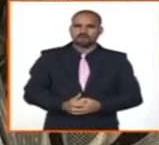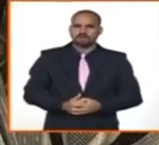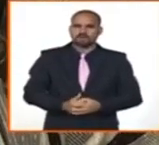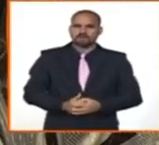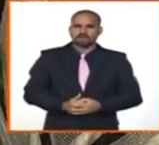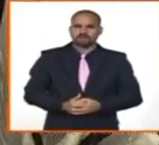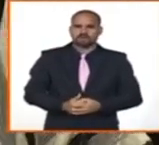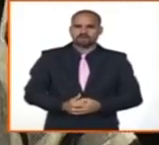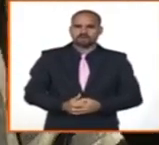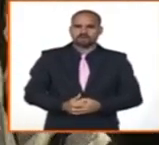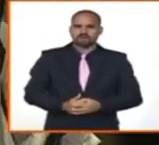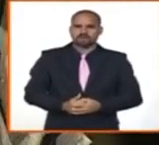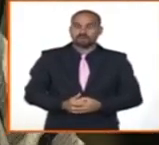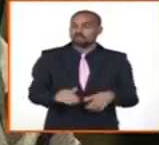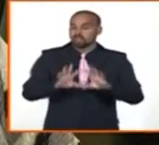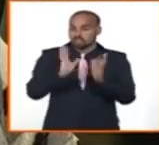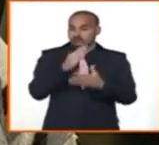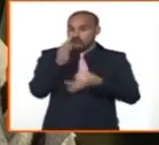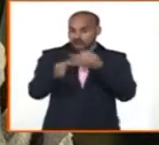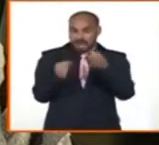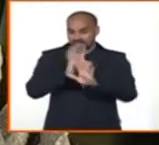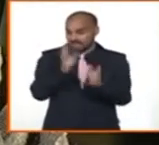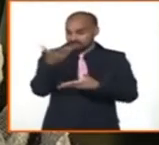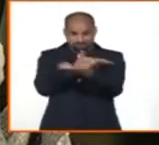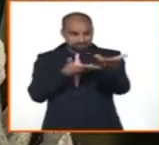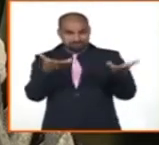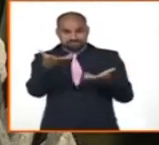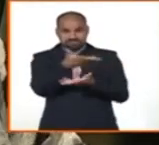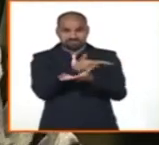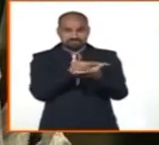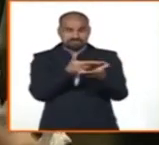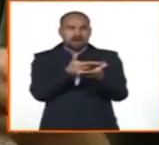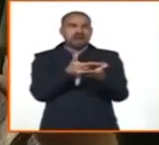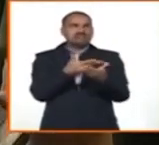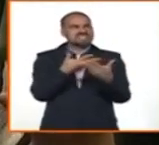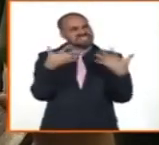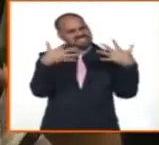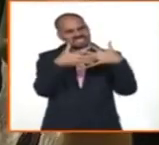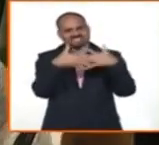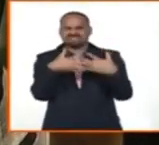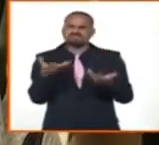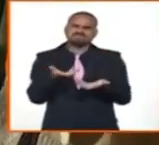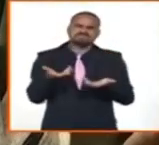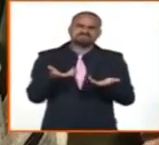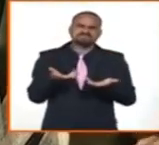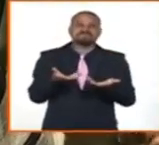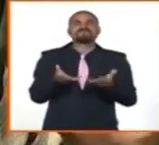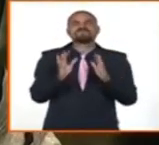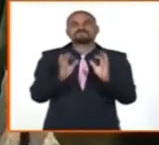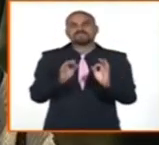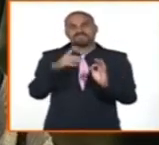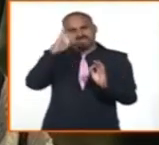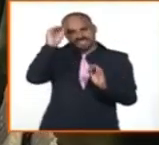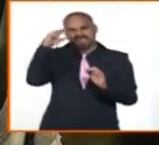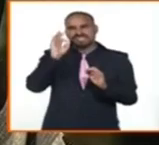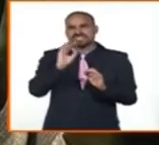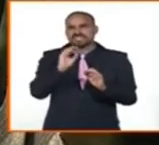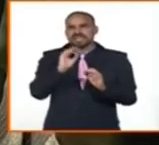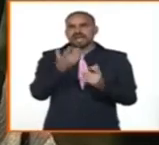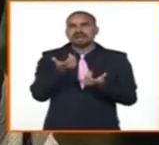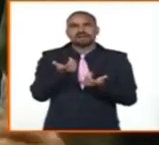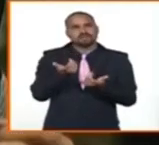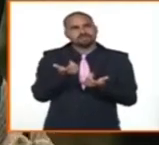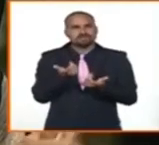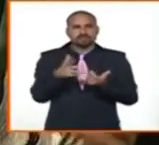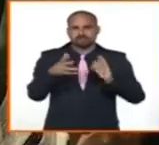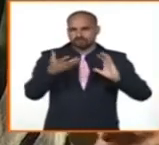hemos hablado tiene que ver no con crear solamente nuevos medios de comunicación,